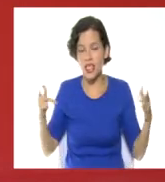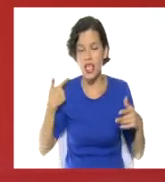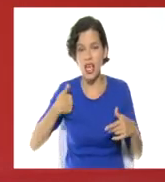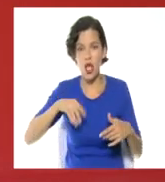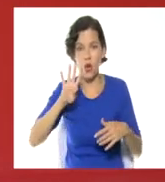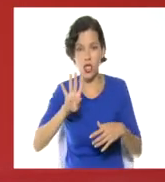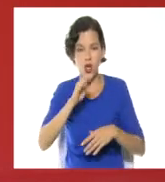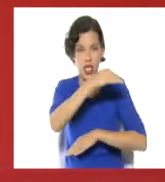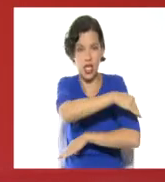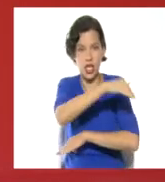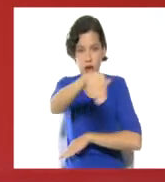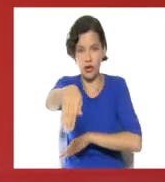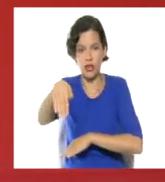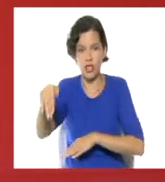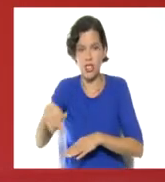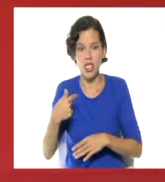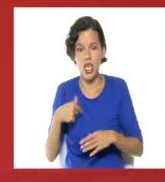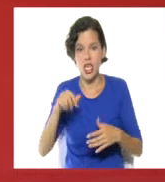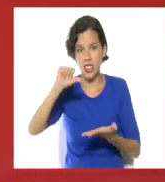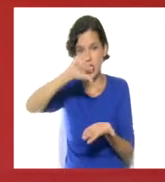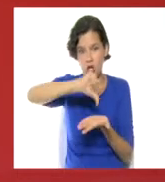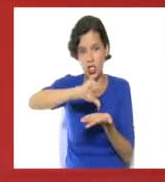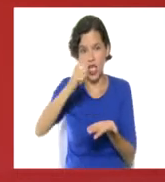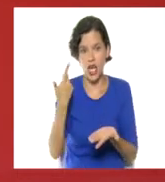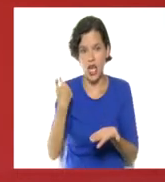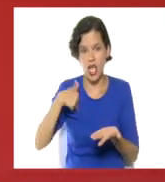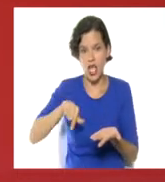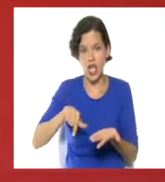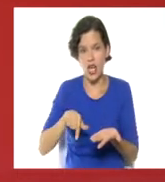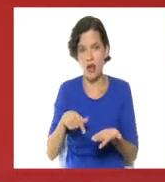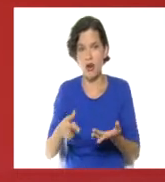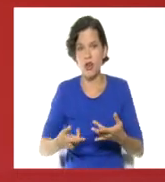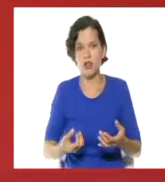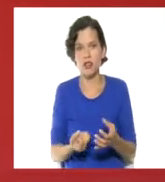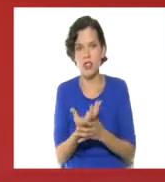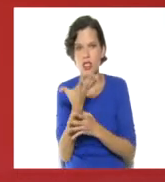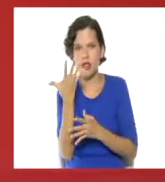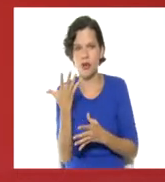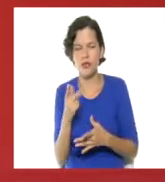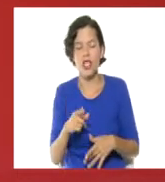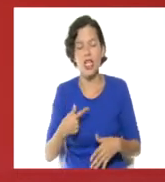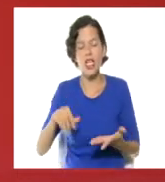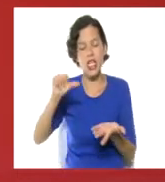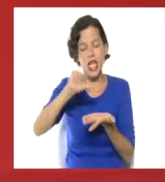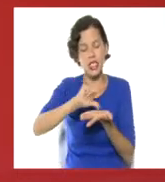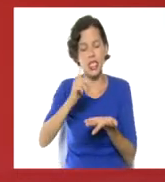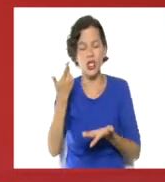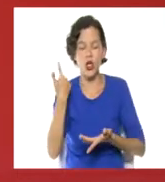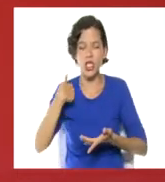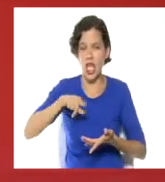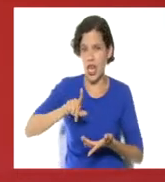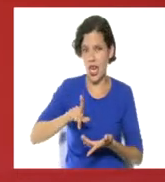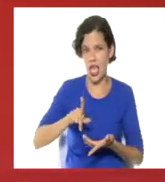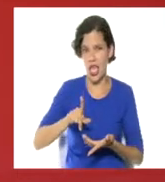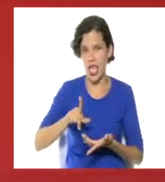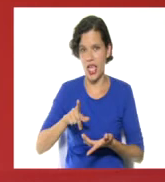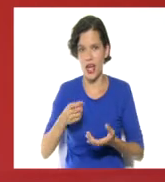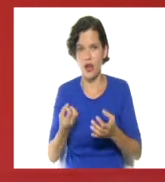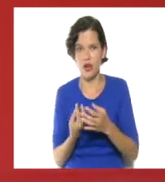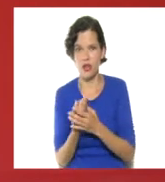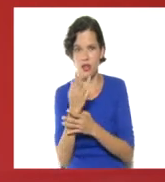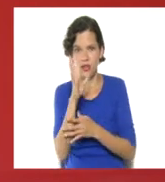tiene cuatro esquinas. Y en el centro tiene gladiolas y espigas. Y en el centro tiene